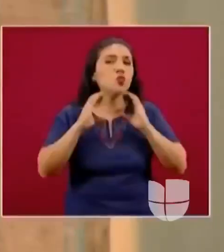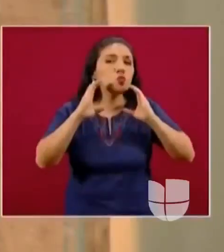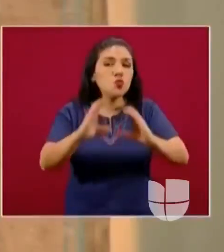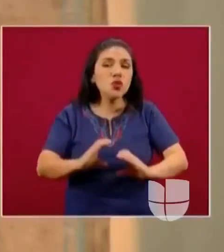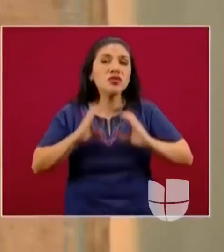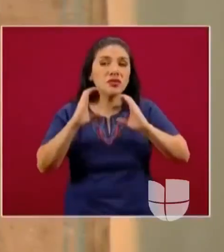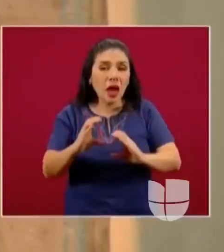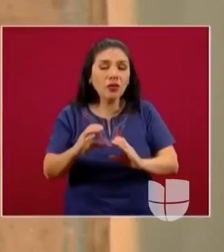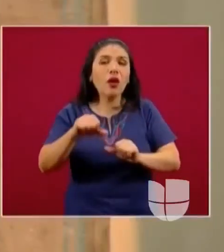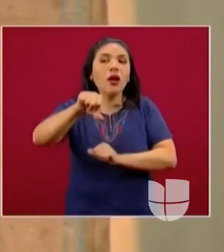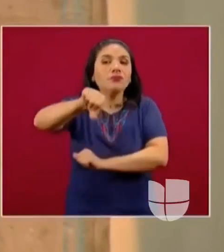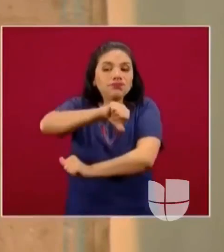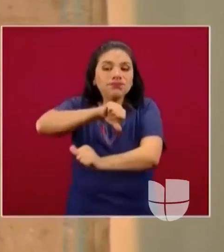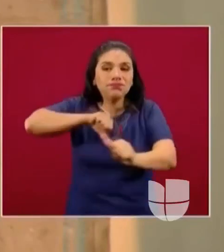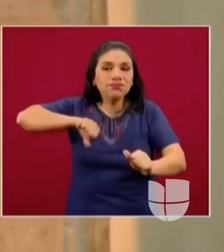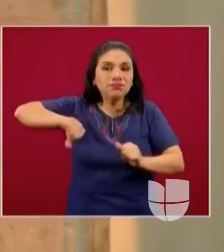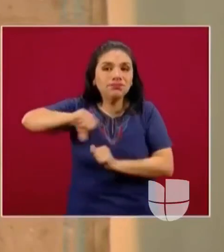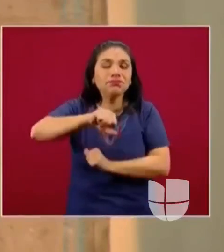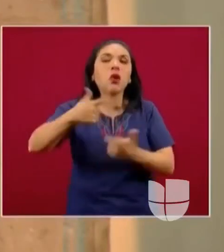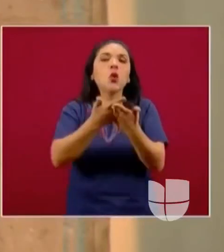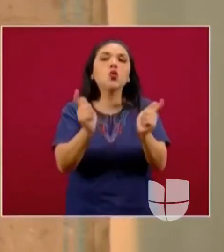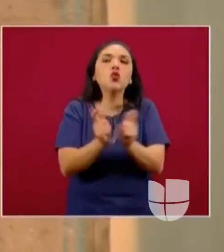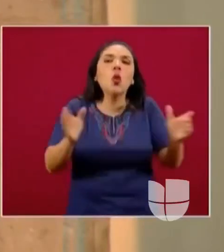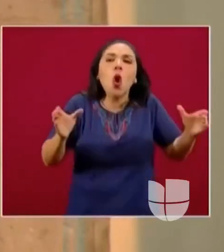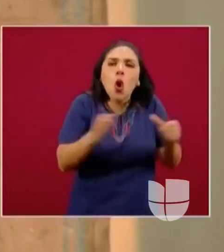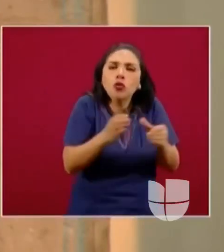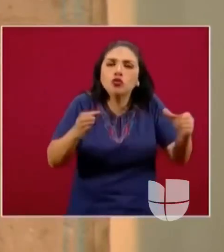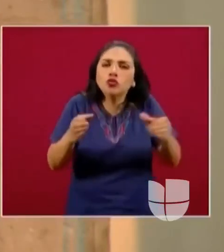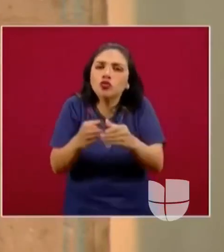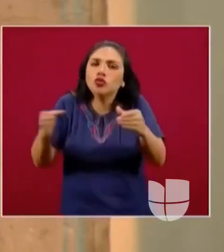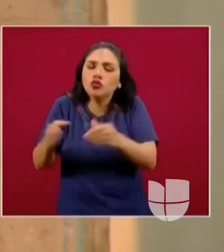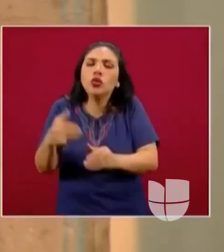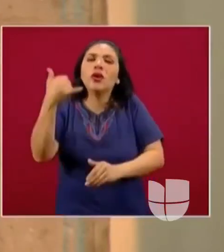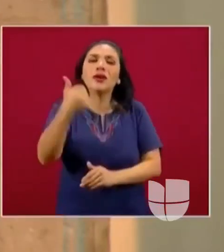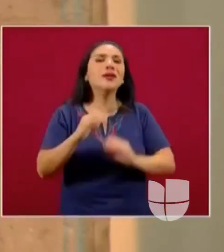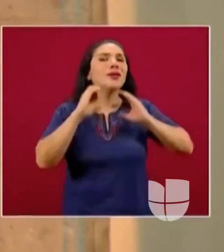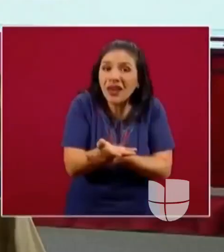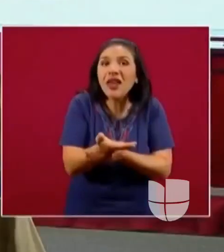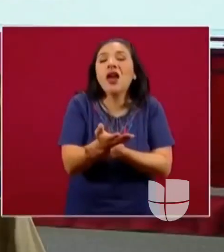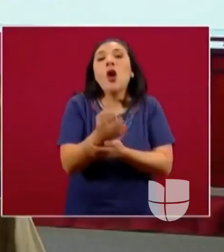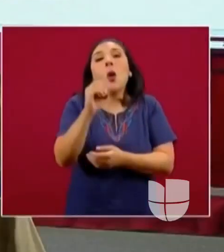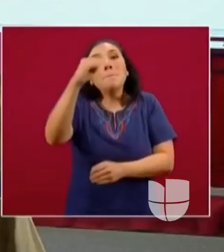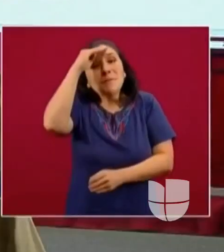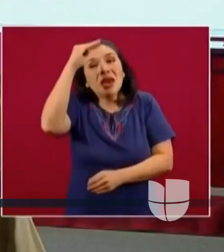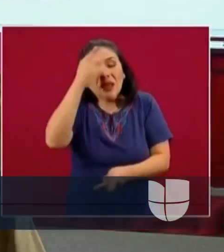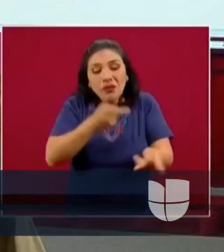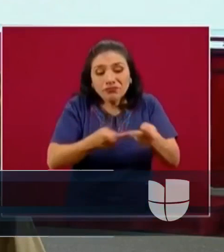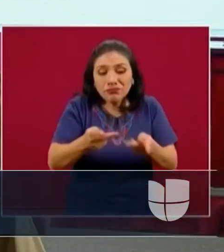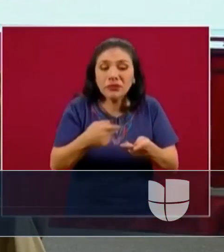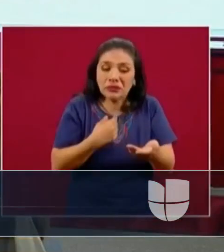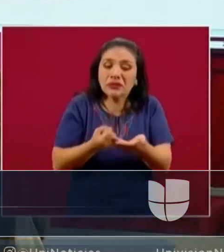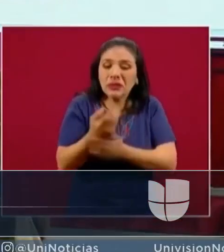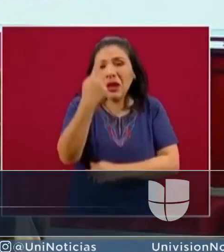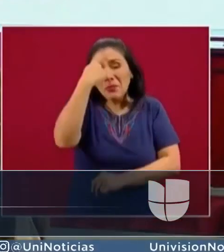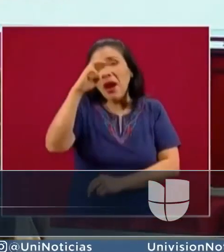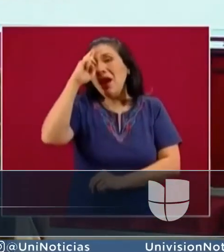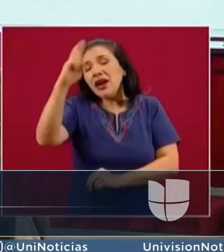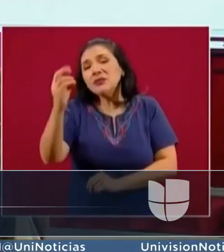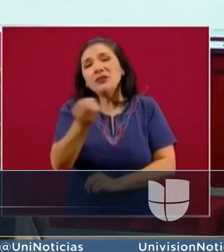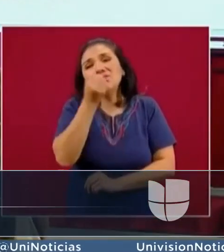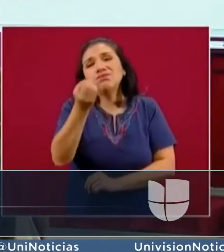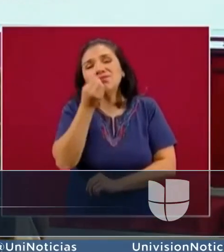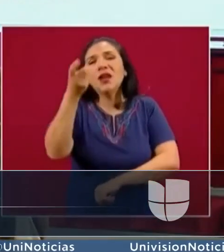nacional hizo que por primera vez el encargado de la pandemia diera una conferencia usando un cubrebocas. Para honrar la memoria de nuestros seres